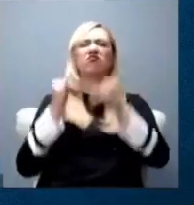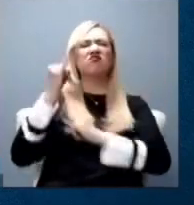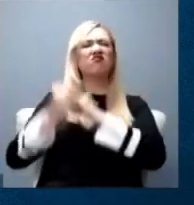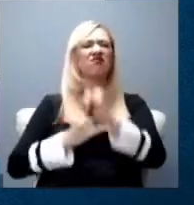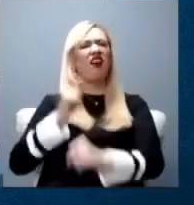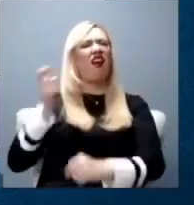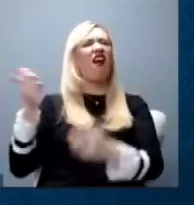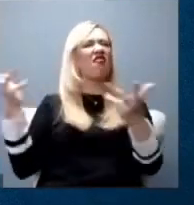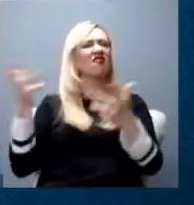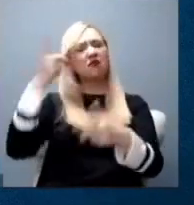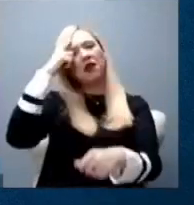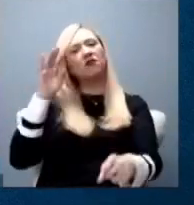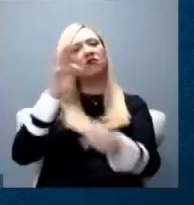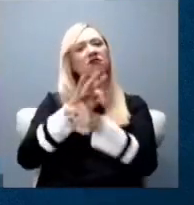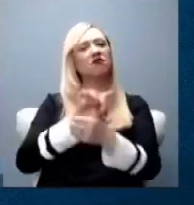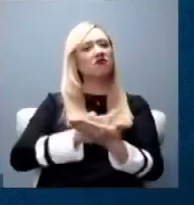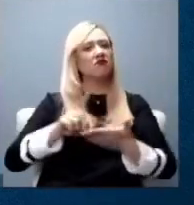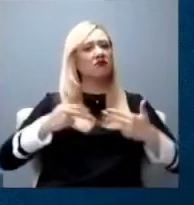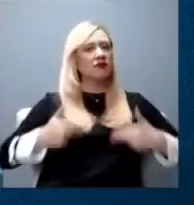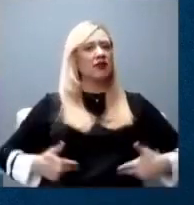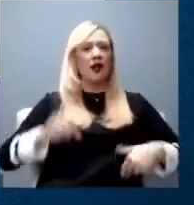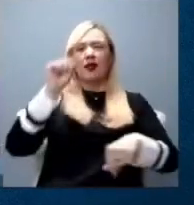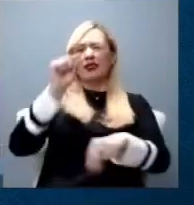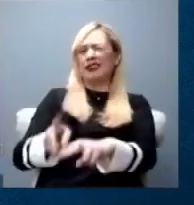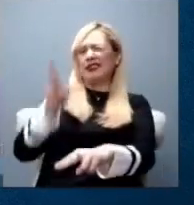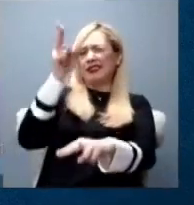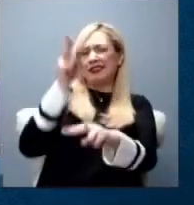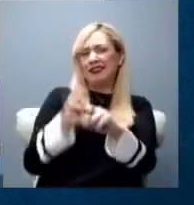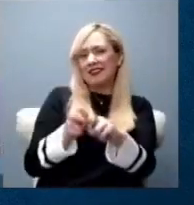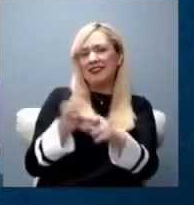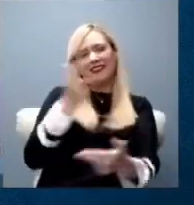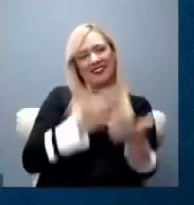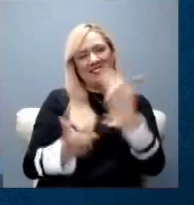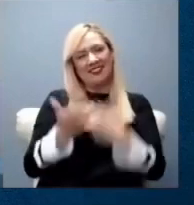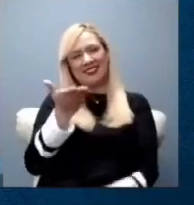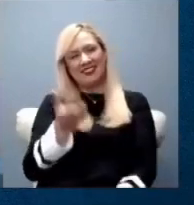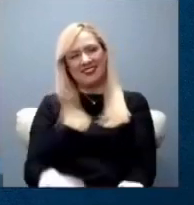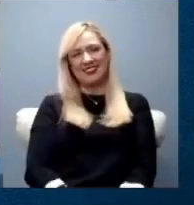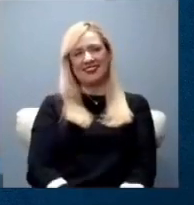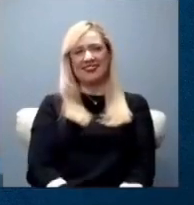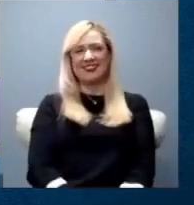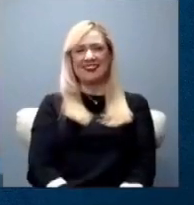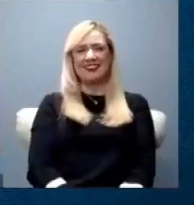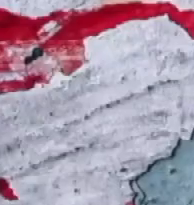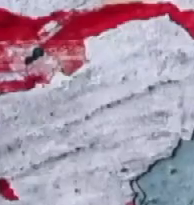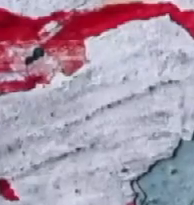en la protección de derechos humanos. Es momento de hacer un segundo corte, ya volvemos.